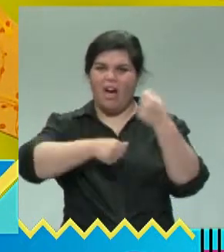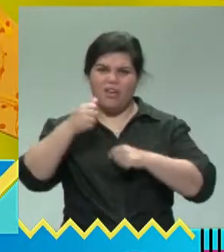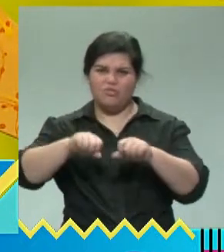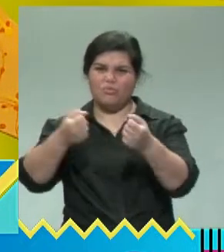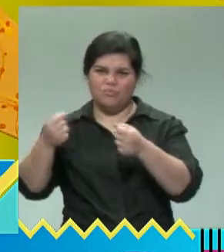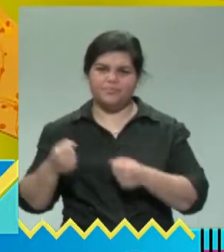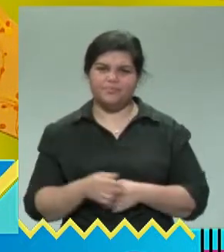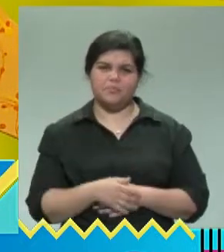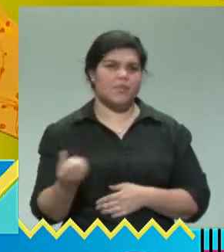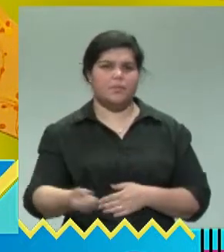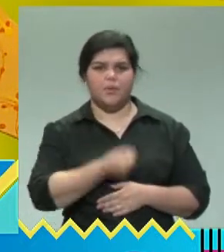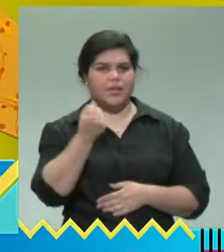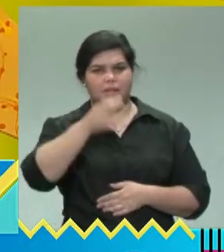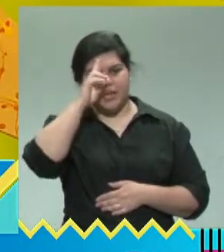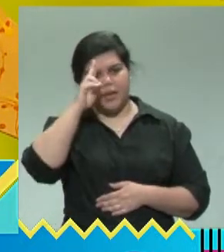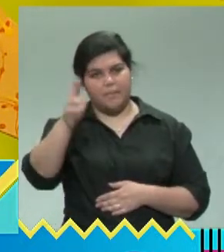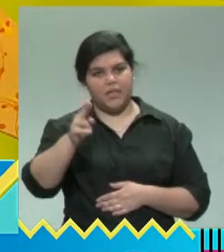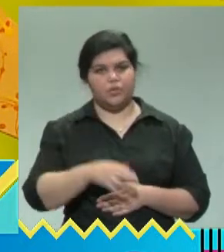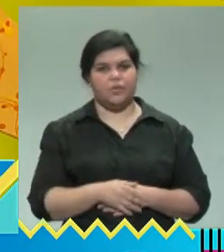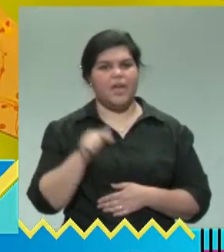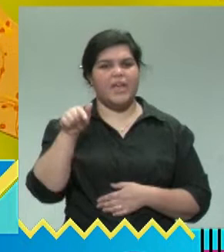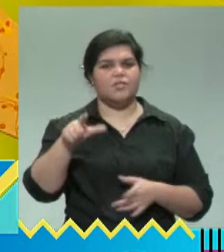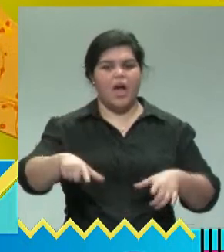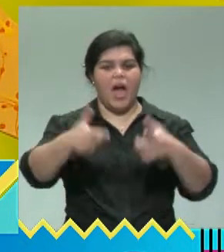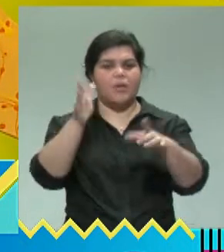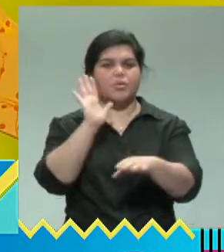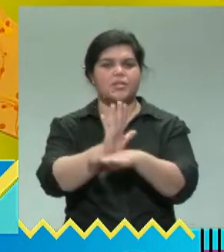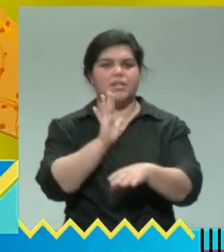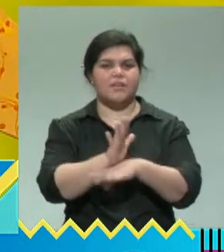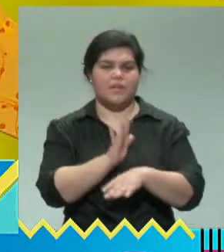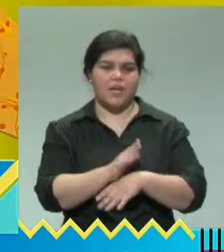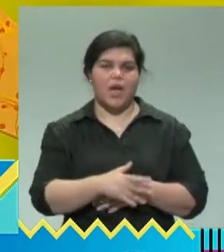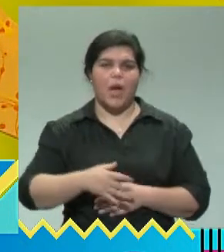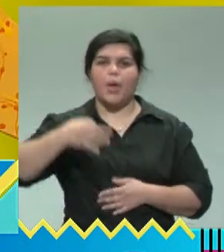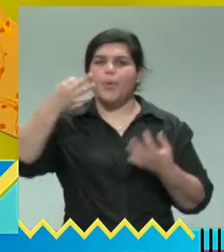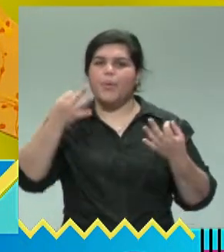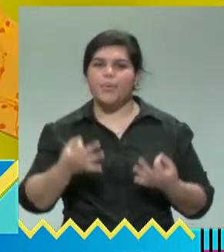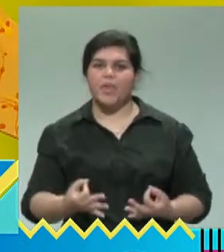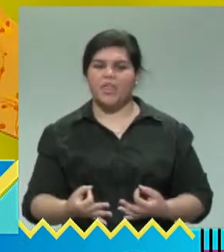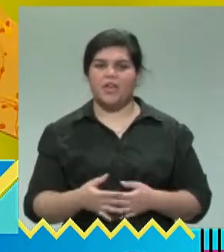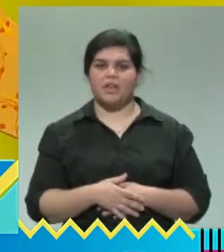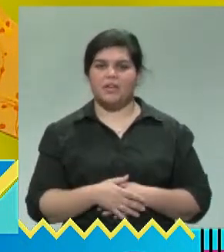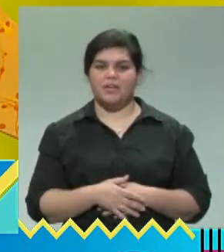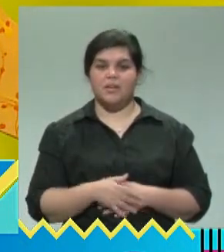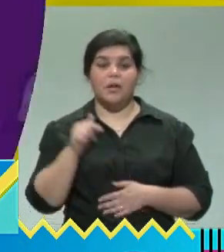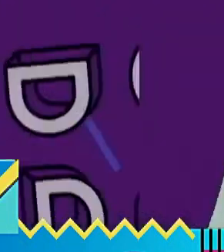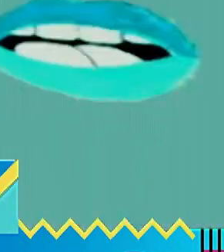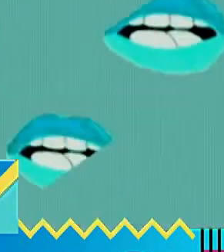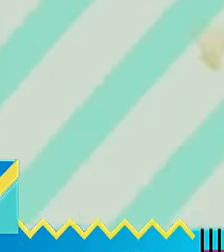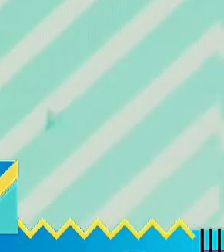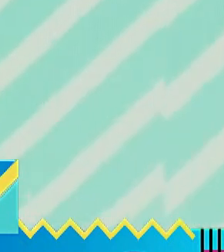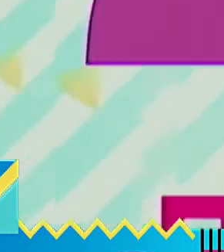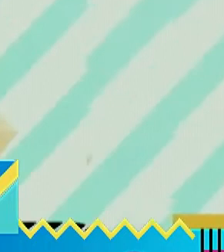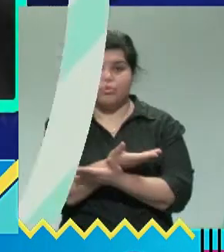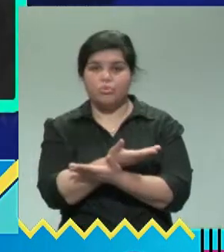de que lo respeten, que no lo toquen, que eso es calidad de vida para él, para sus hijos, para sus vecinos, para la población. Es calidad de